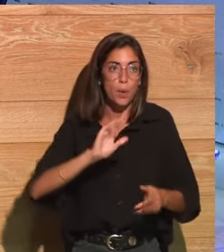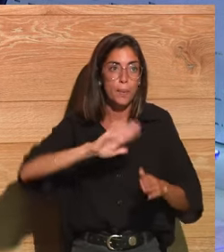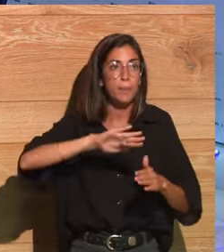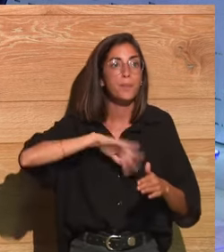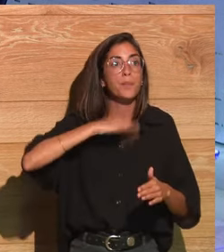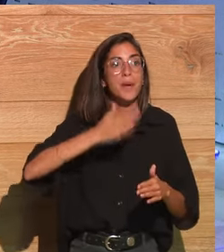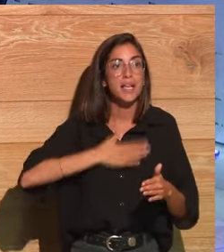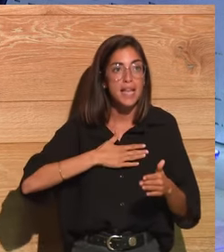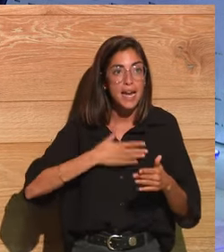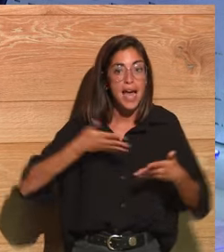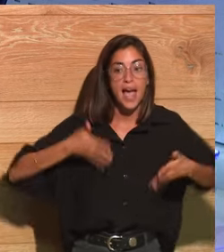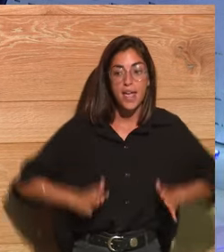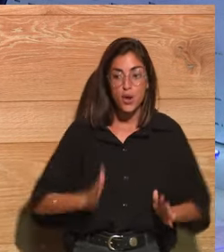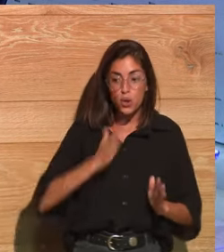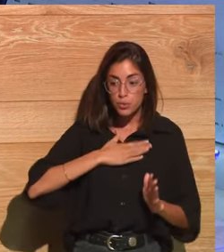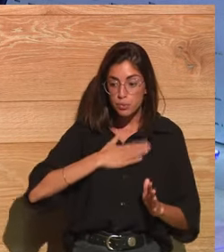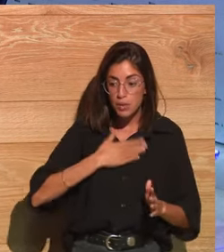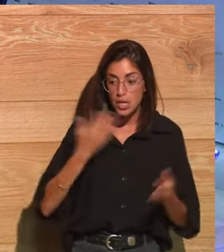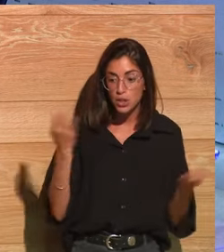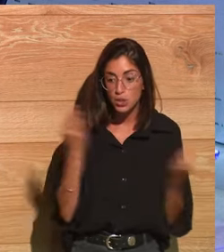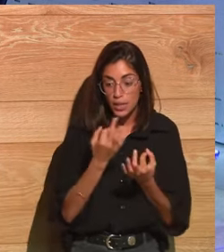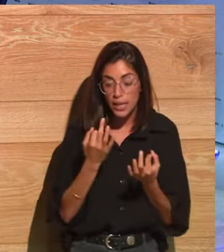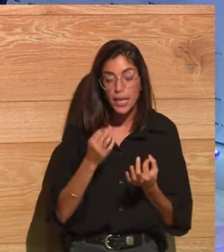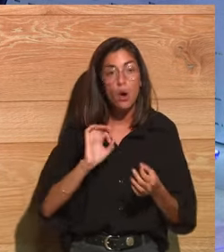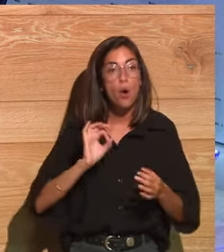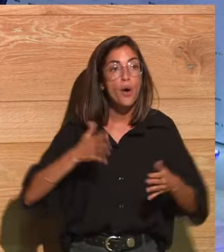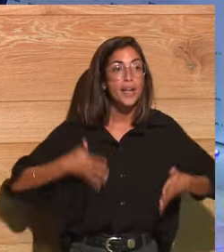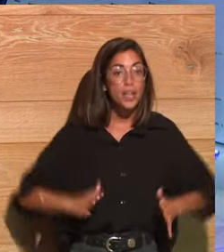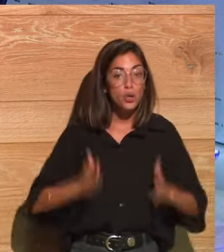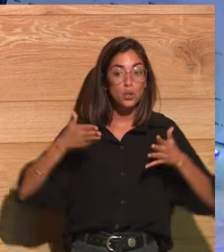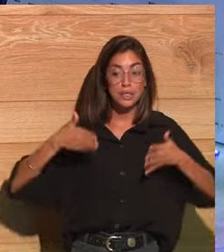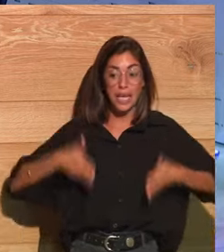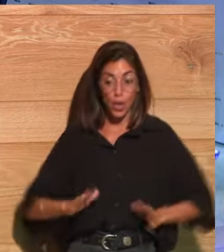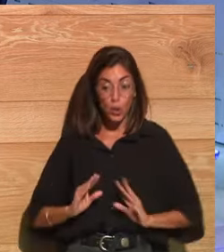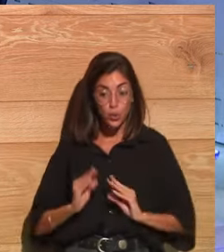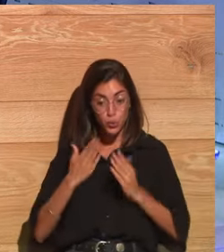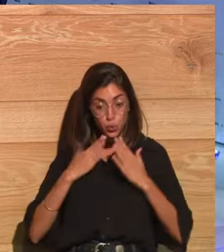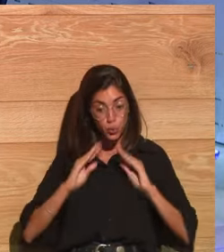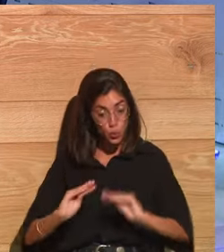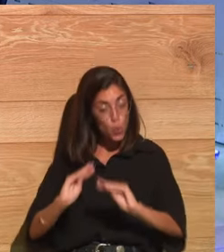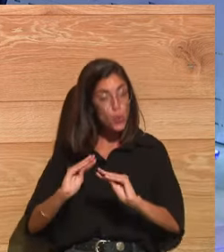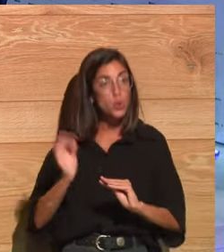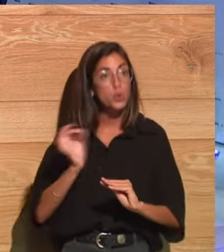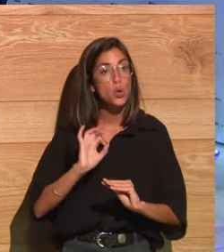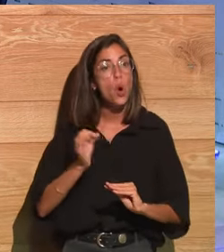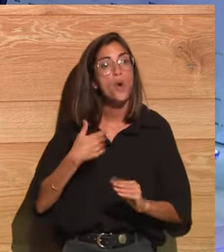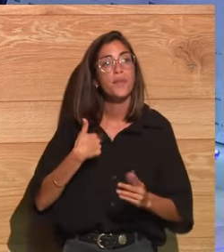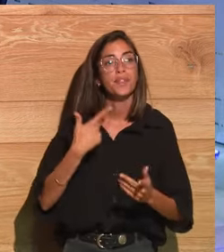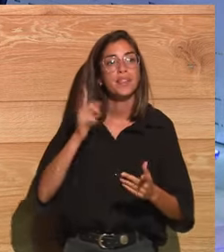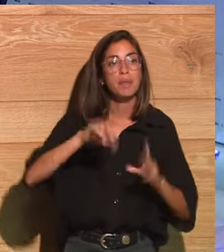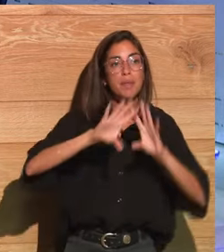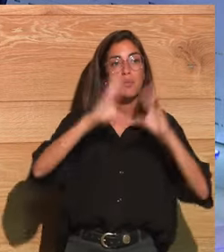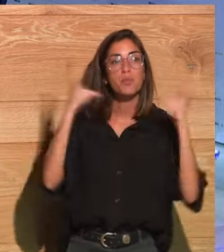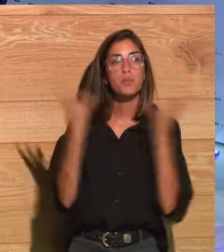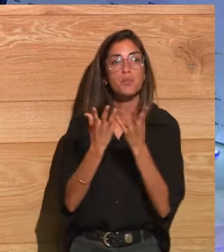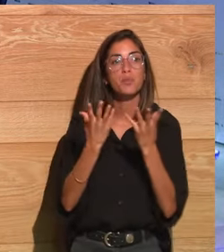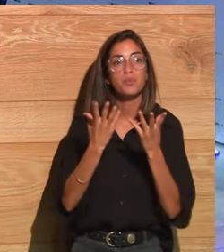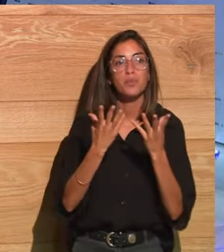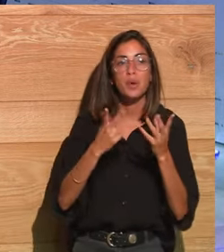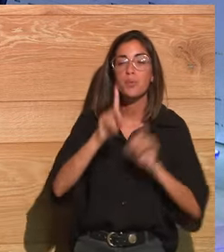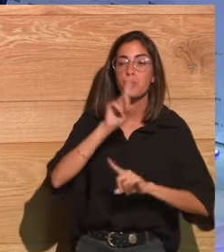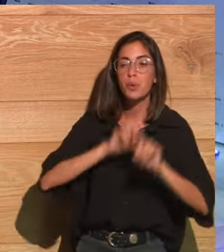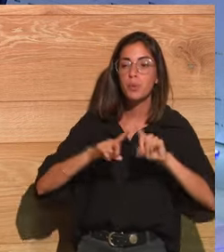pasará a mis hijos cuando yo no esté, a los hijos de mis hijos, o incluso preocuparme de qué le pasará al planeta y a la humanidad. O sea, nuestra capacidad de